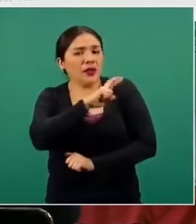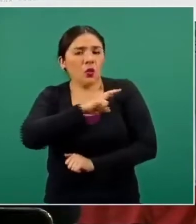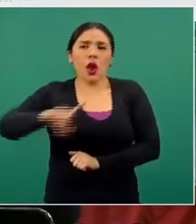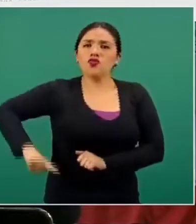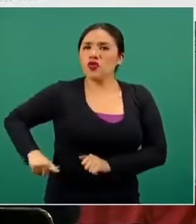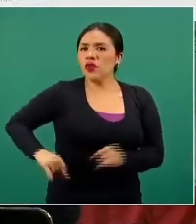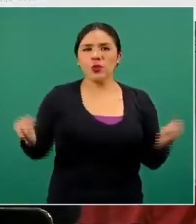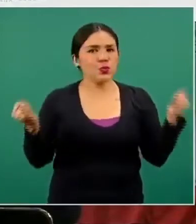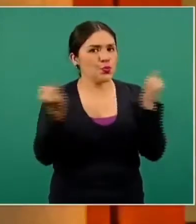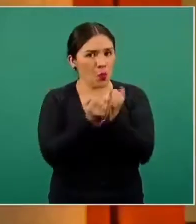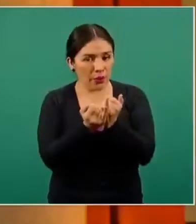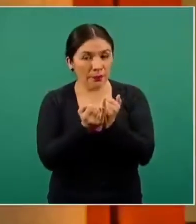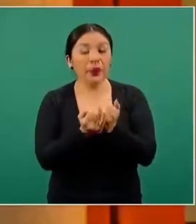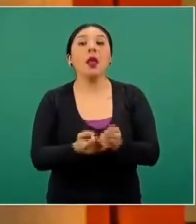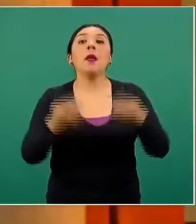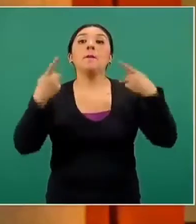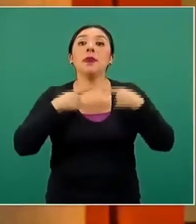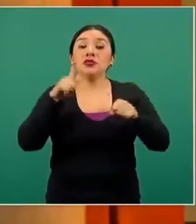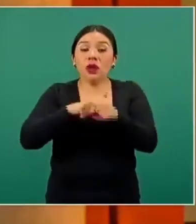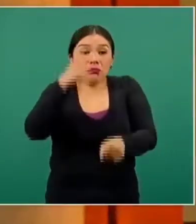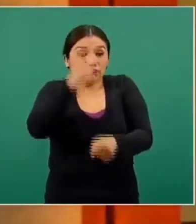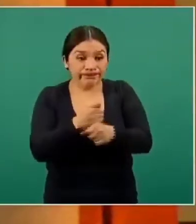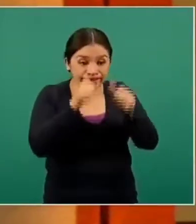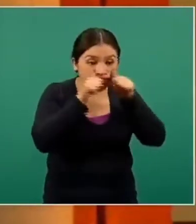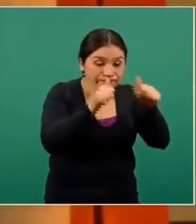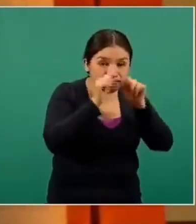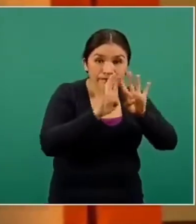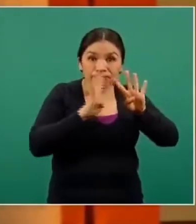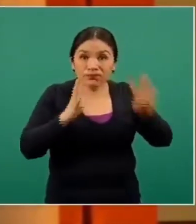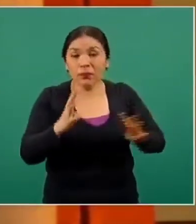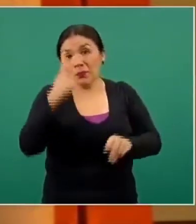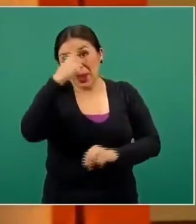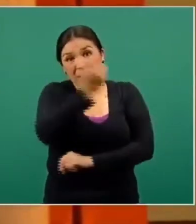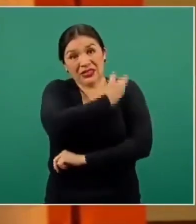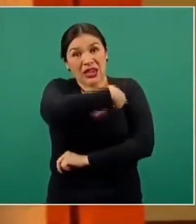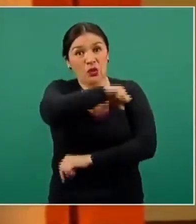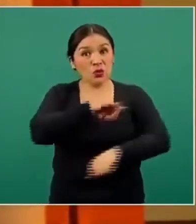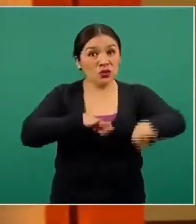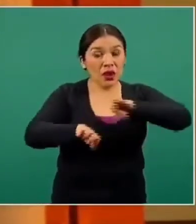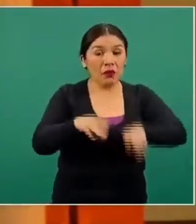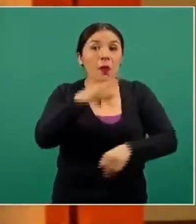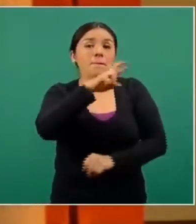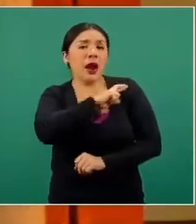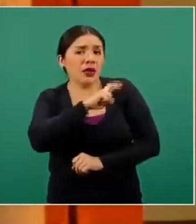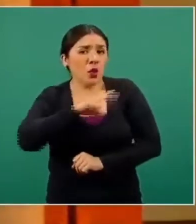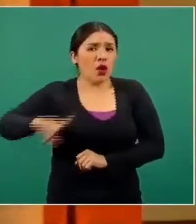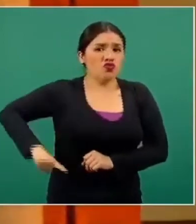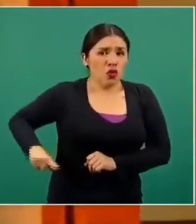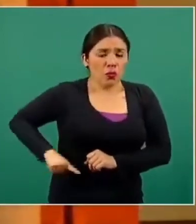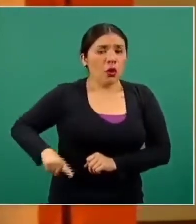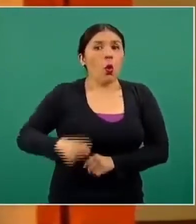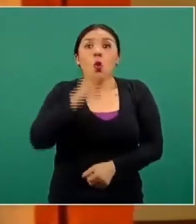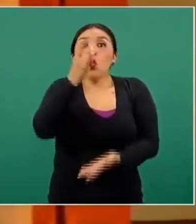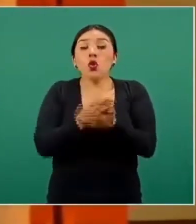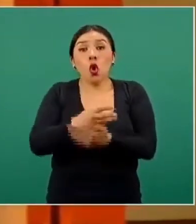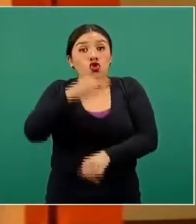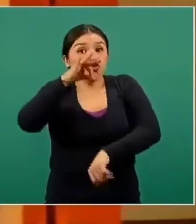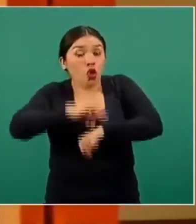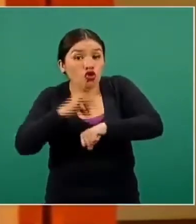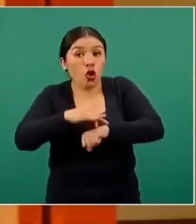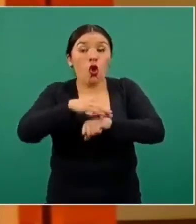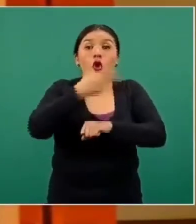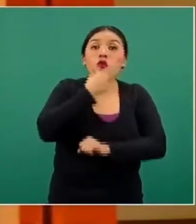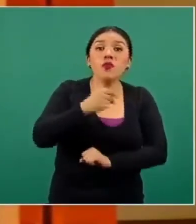privado. Al personal de primera línea, el personal de salud público y privado, no solamente médicas y